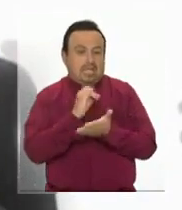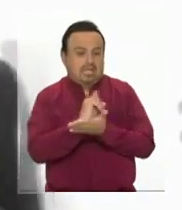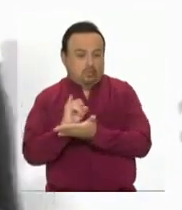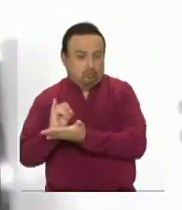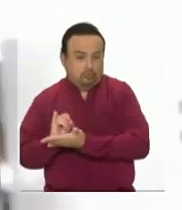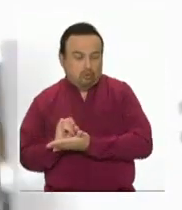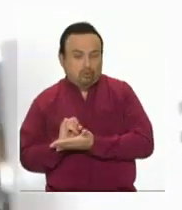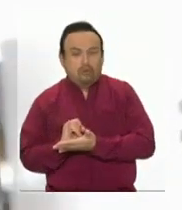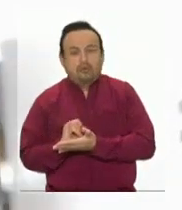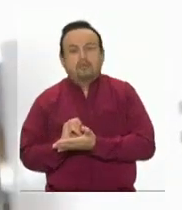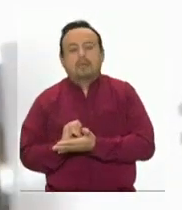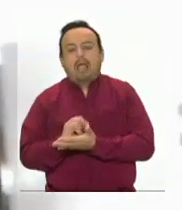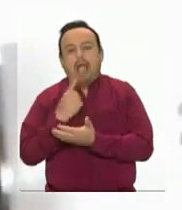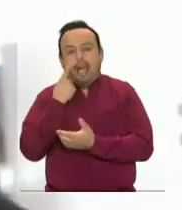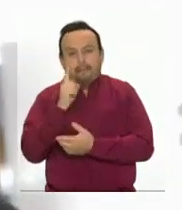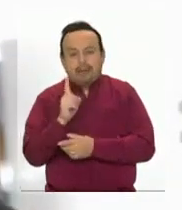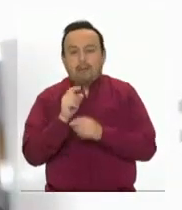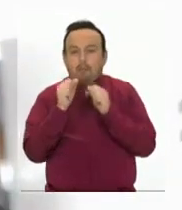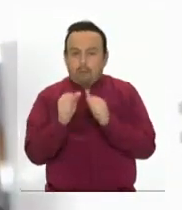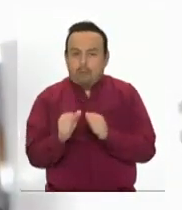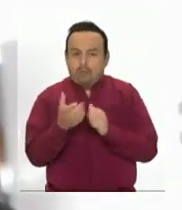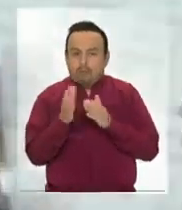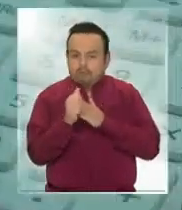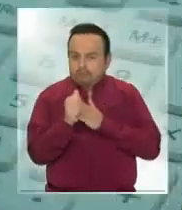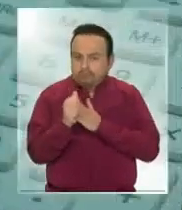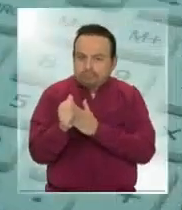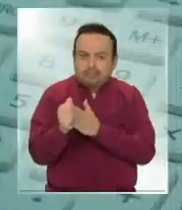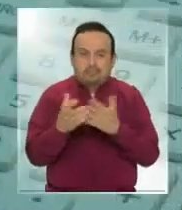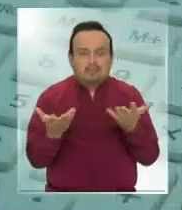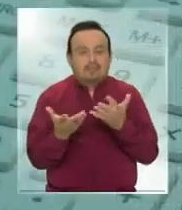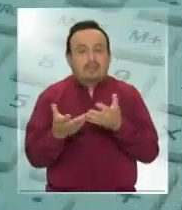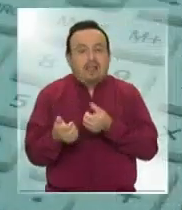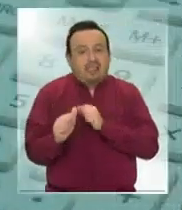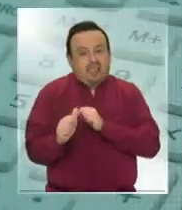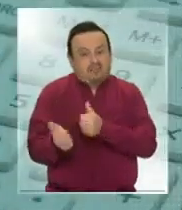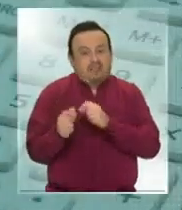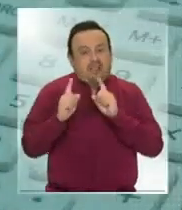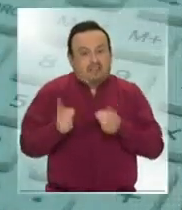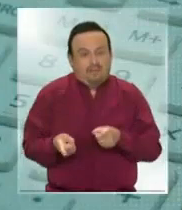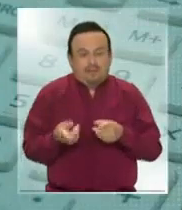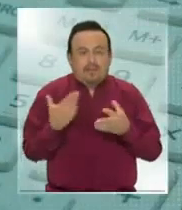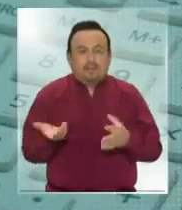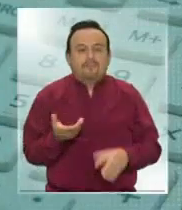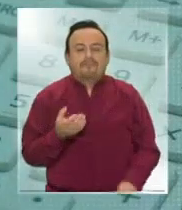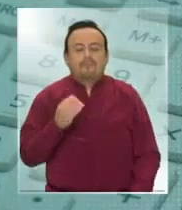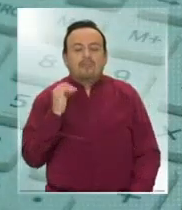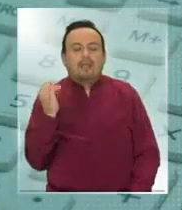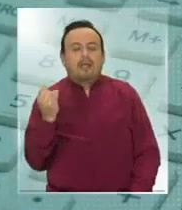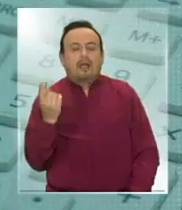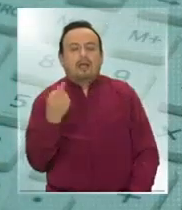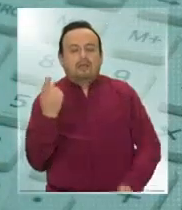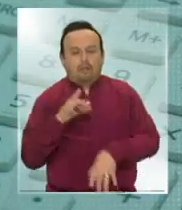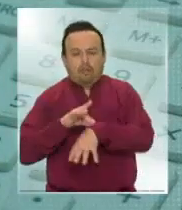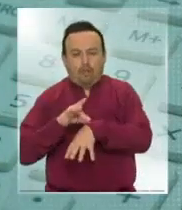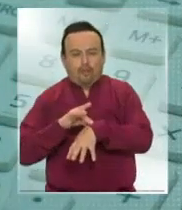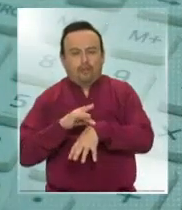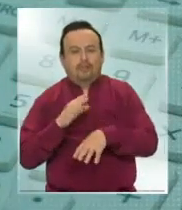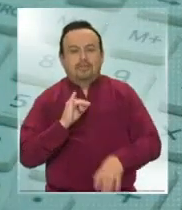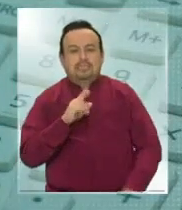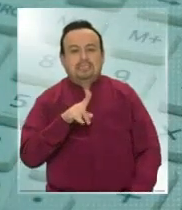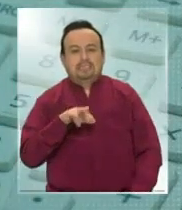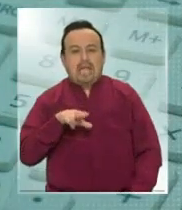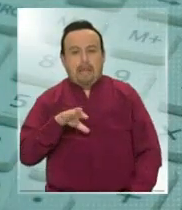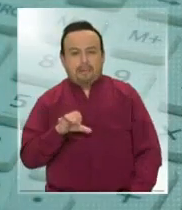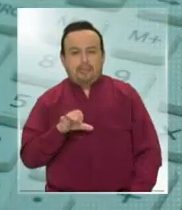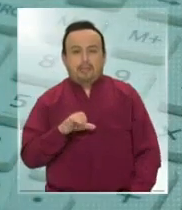duda permite un reencauzamiento del poder. Desafíos que deberán sortear las ISAPRES, ya que el 81% de los